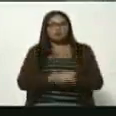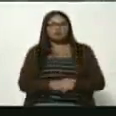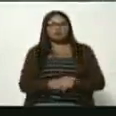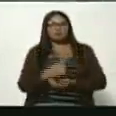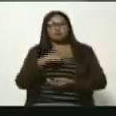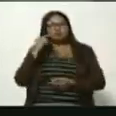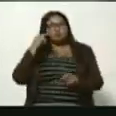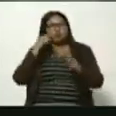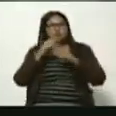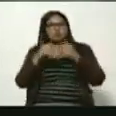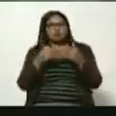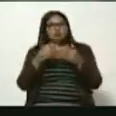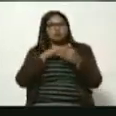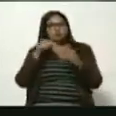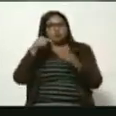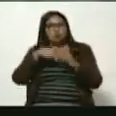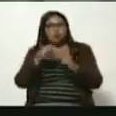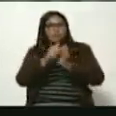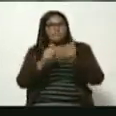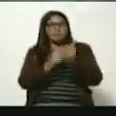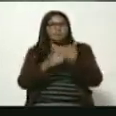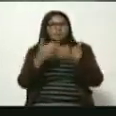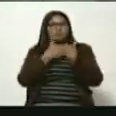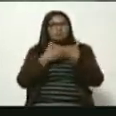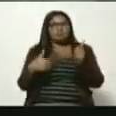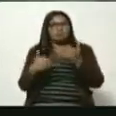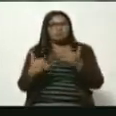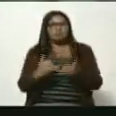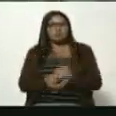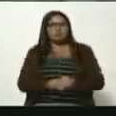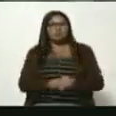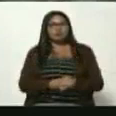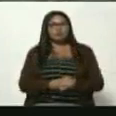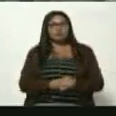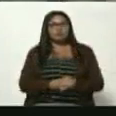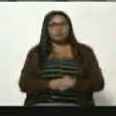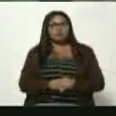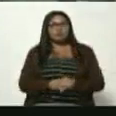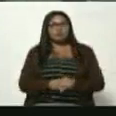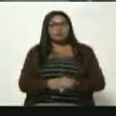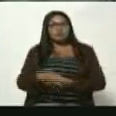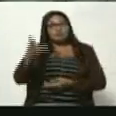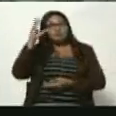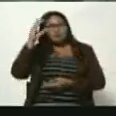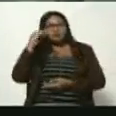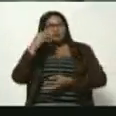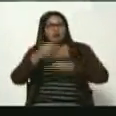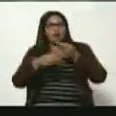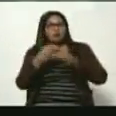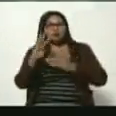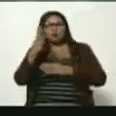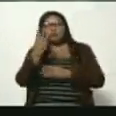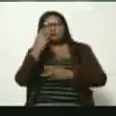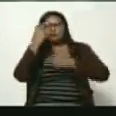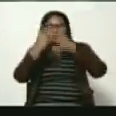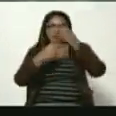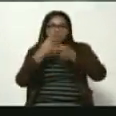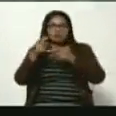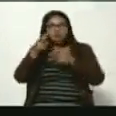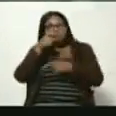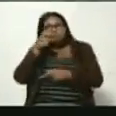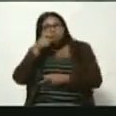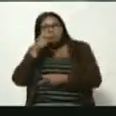este contexto, hoy la vicepresidenta ejecutiva de la República, doctora Delcy Rodríguez, realiza la cuarta visita de